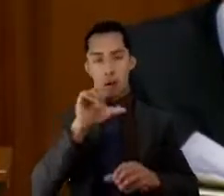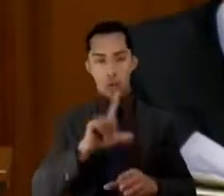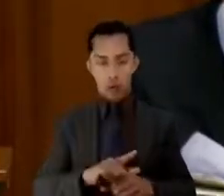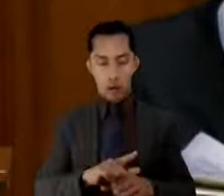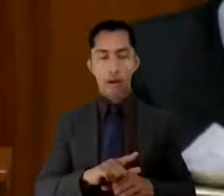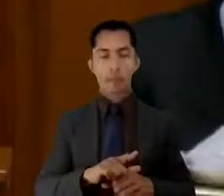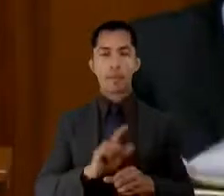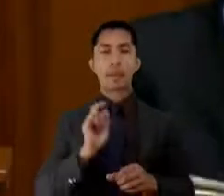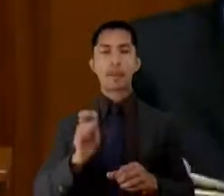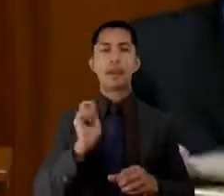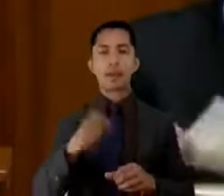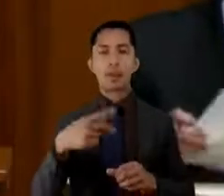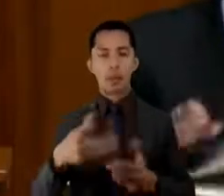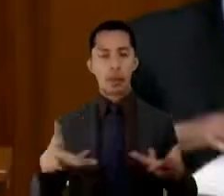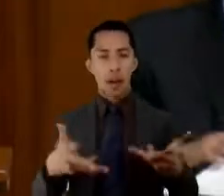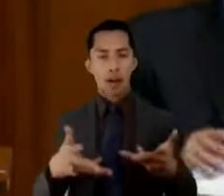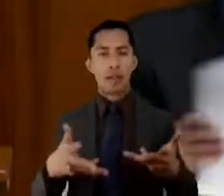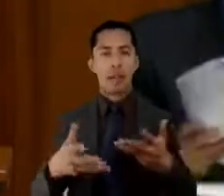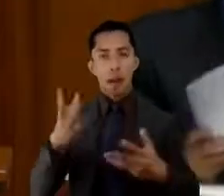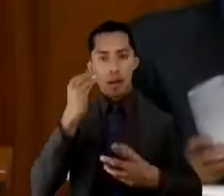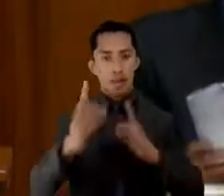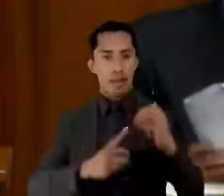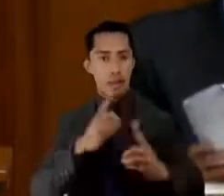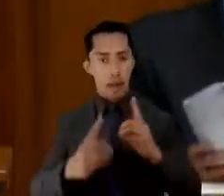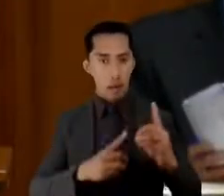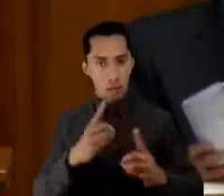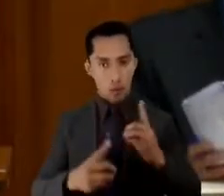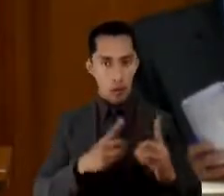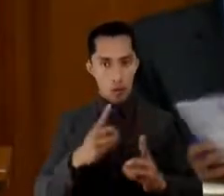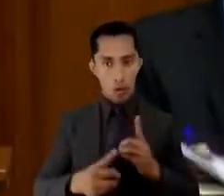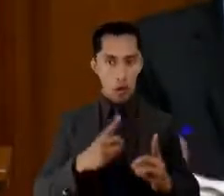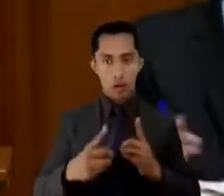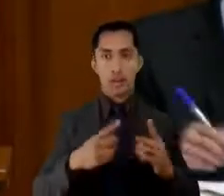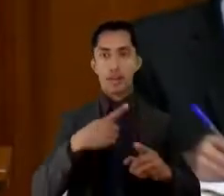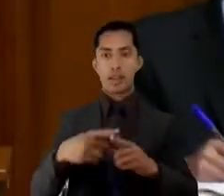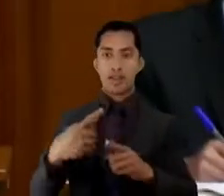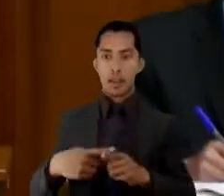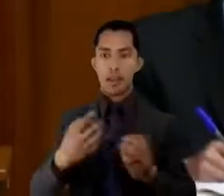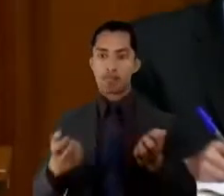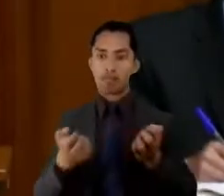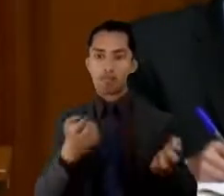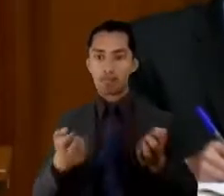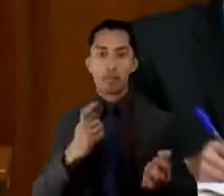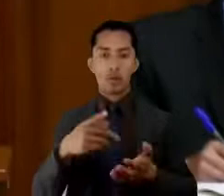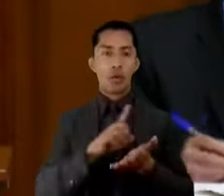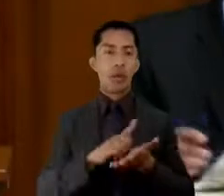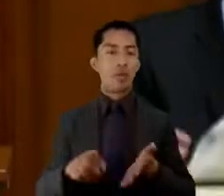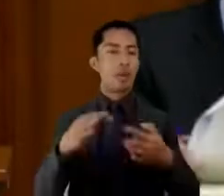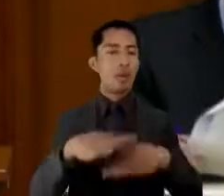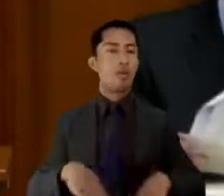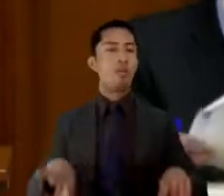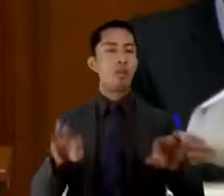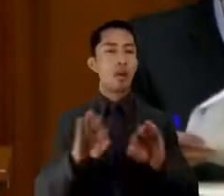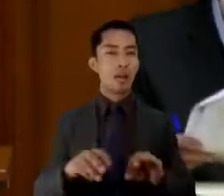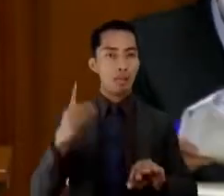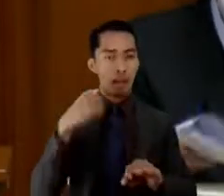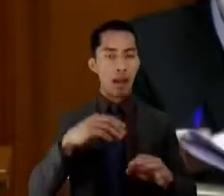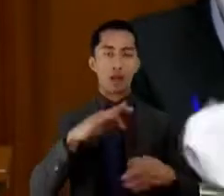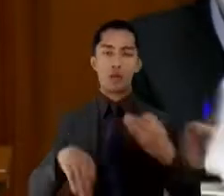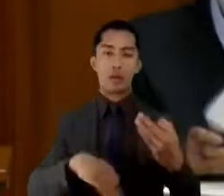que declara la práctica de la educación física, la actividad física y el deporte como un derecho fundamental para